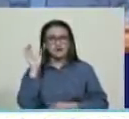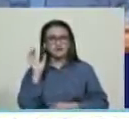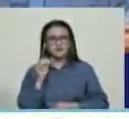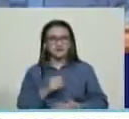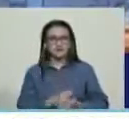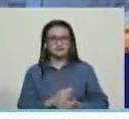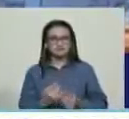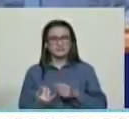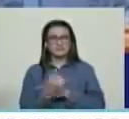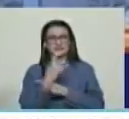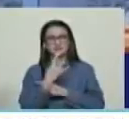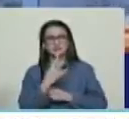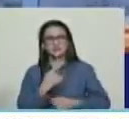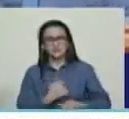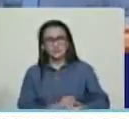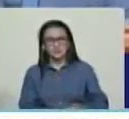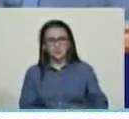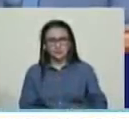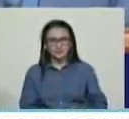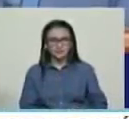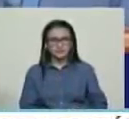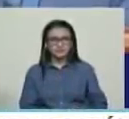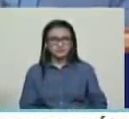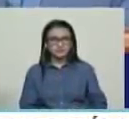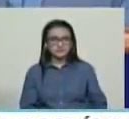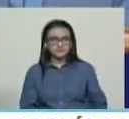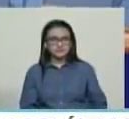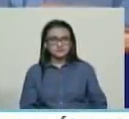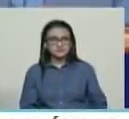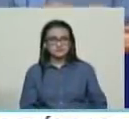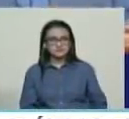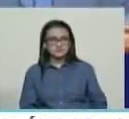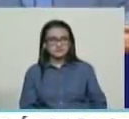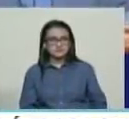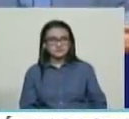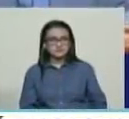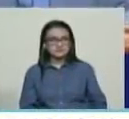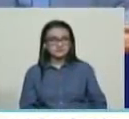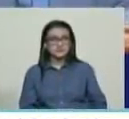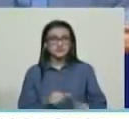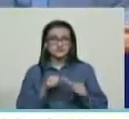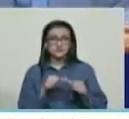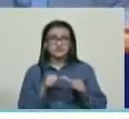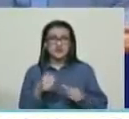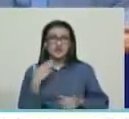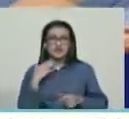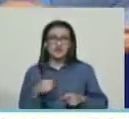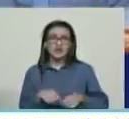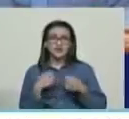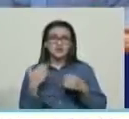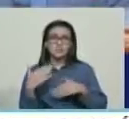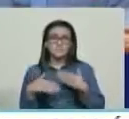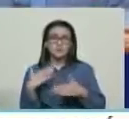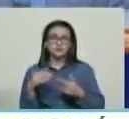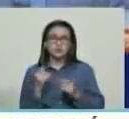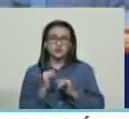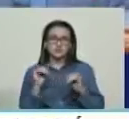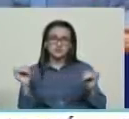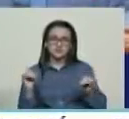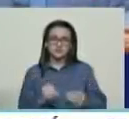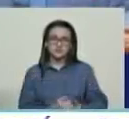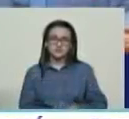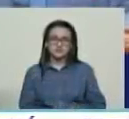traiciones. Y todavía esos focos de indisciplinas le seguían haciendo daño a nuestro proceso de independencia.